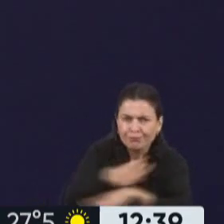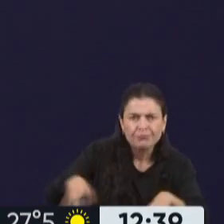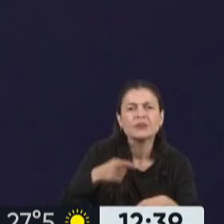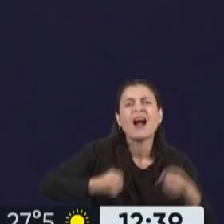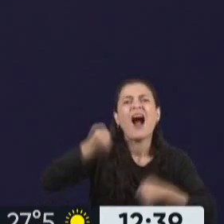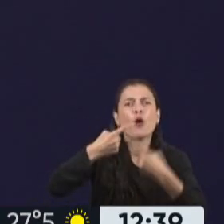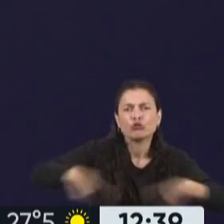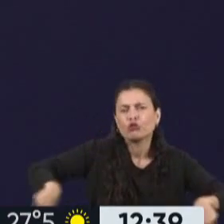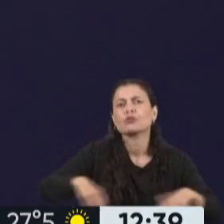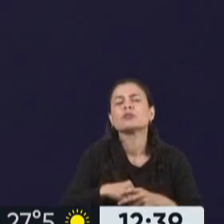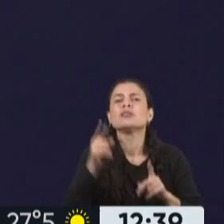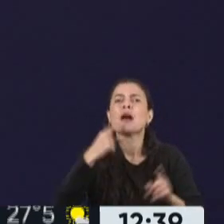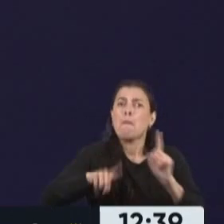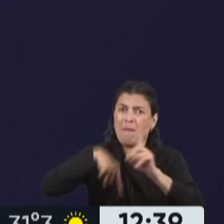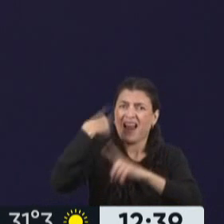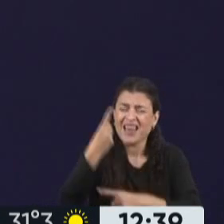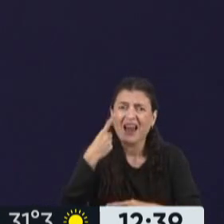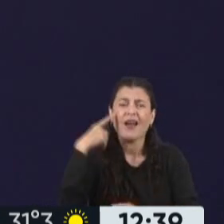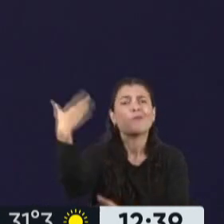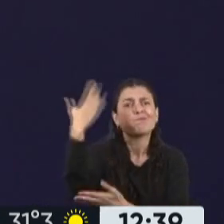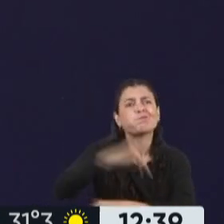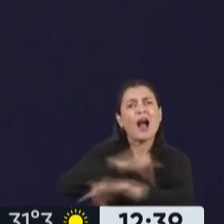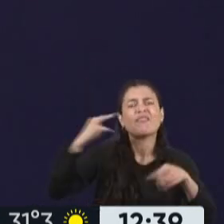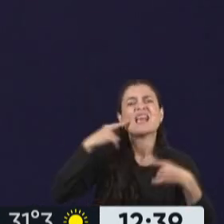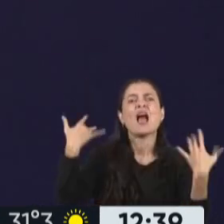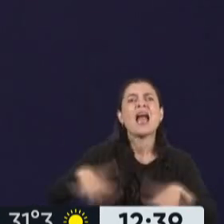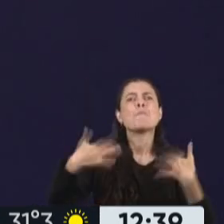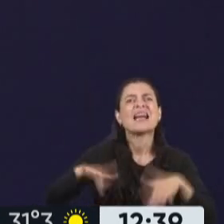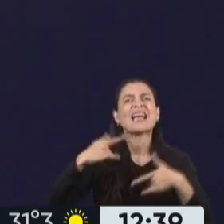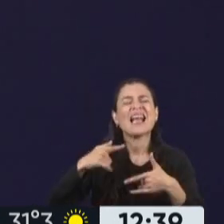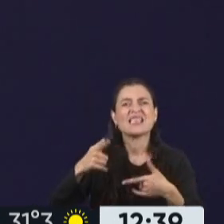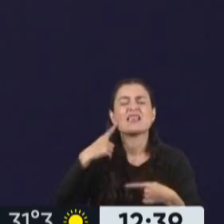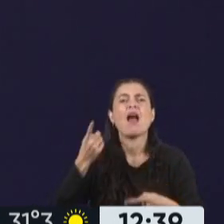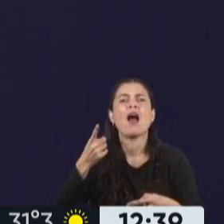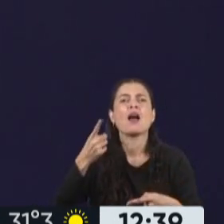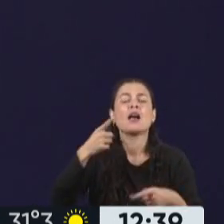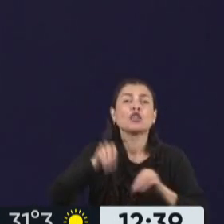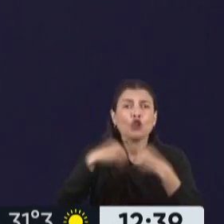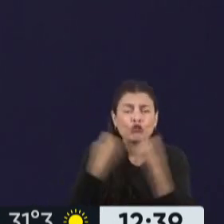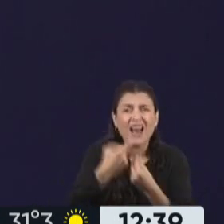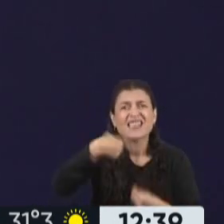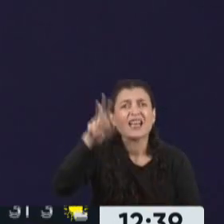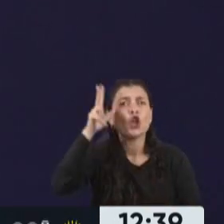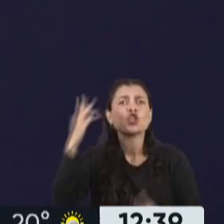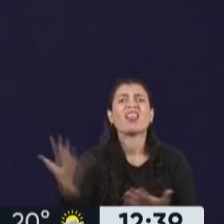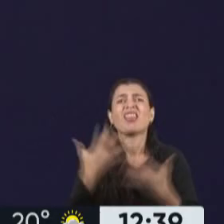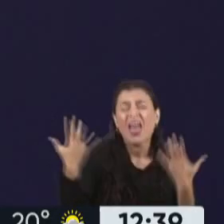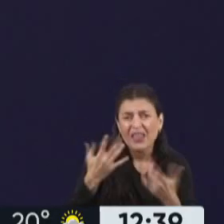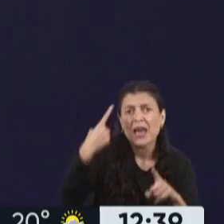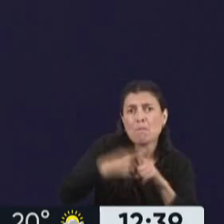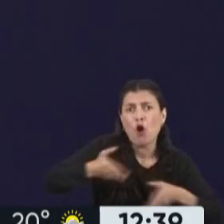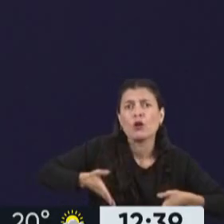la declaración del estado de emergencia vial por 180 días para las rutas